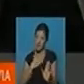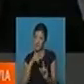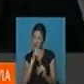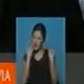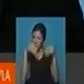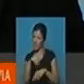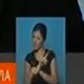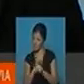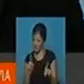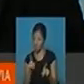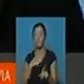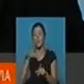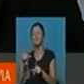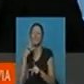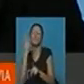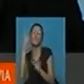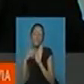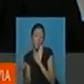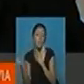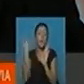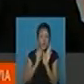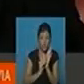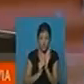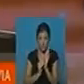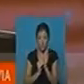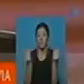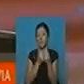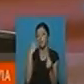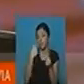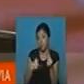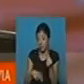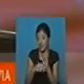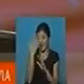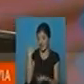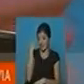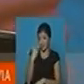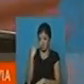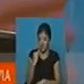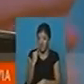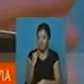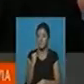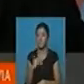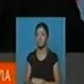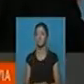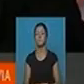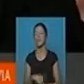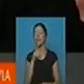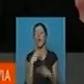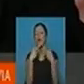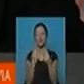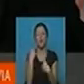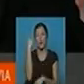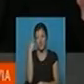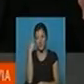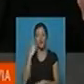caso Zapata. El caso Zapata es un elemento más dentro de una serie de cosas que recién mencioné que no contribuye a la idea